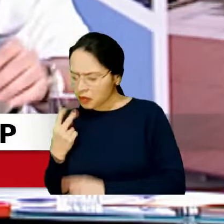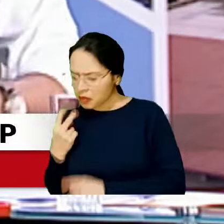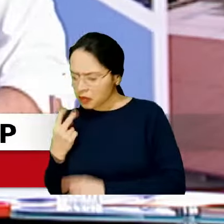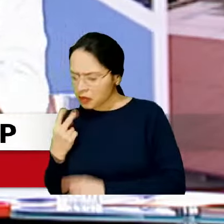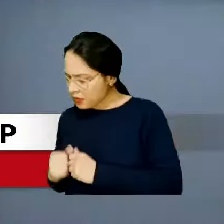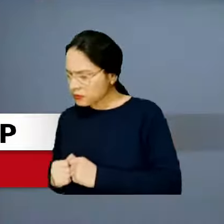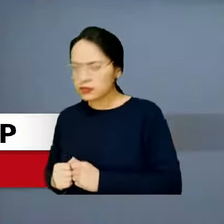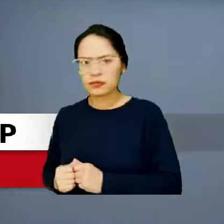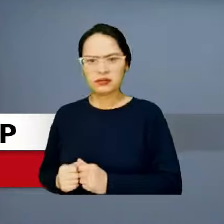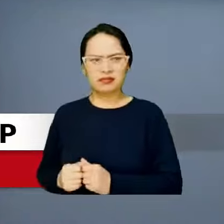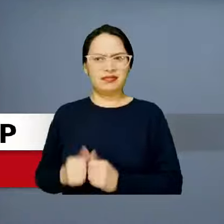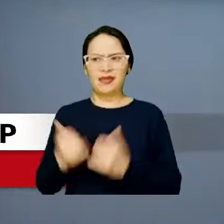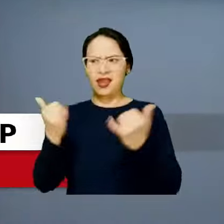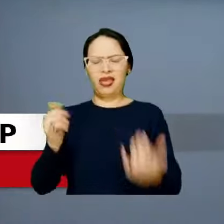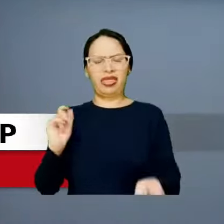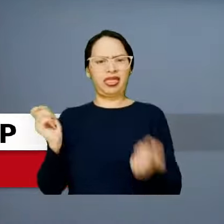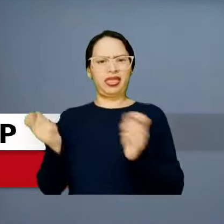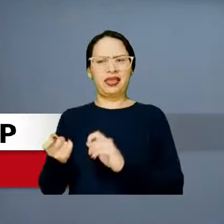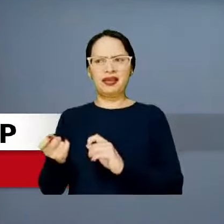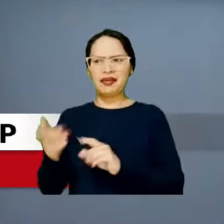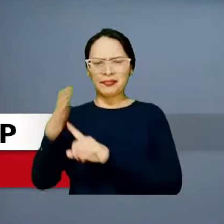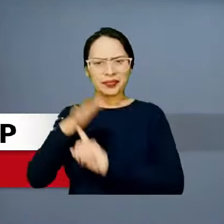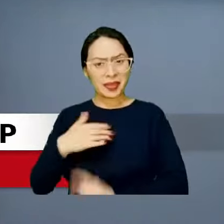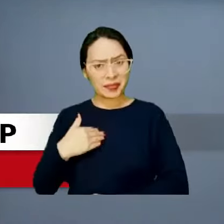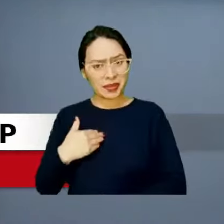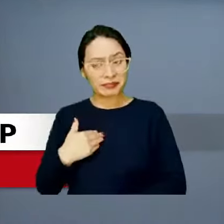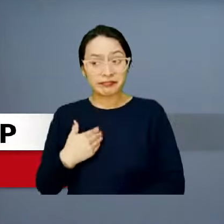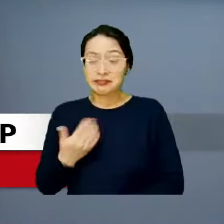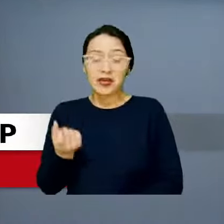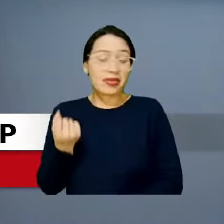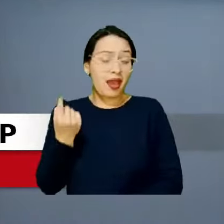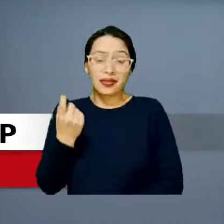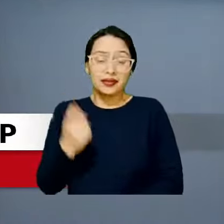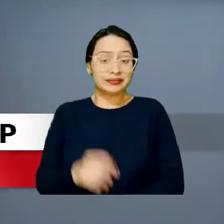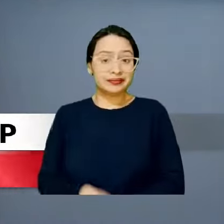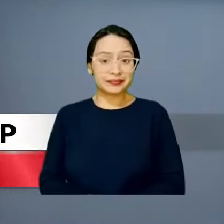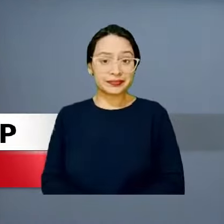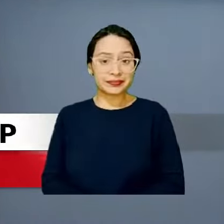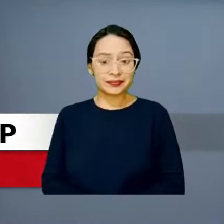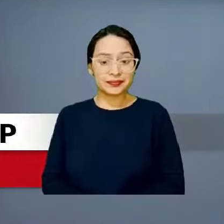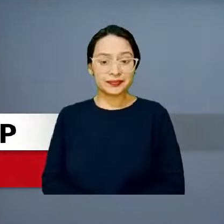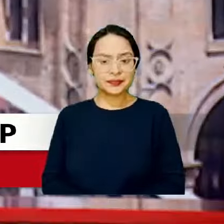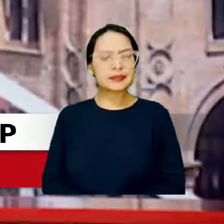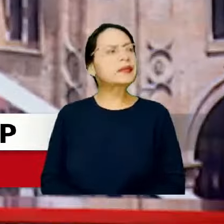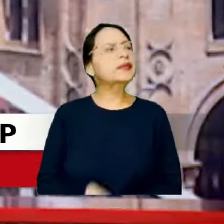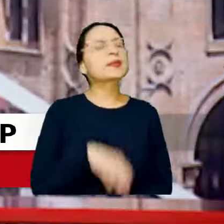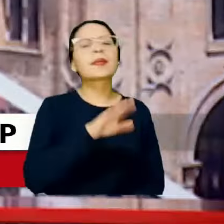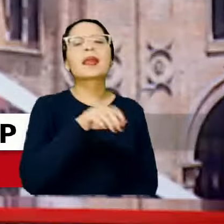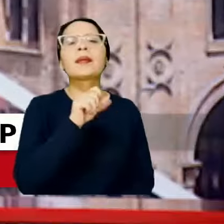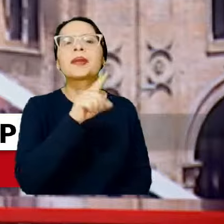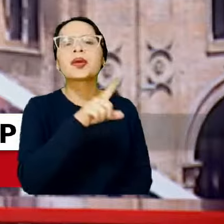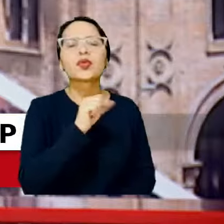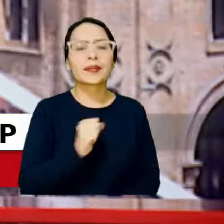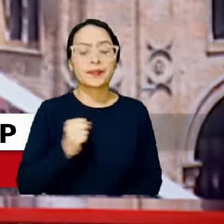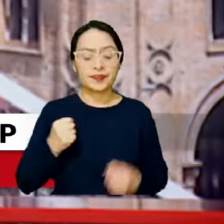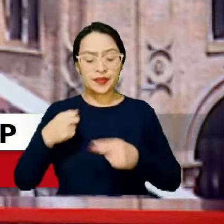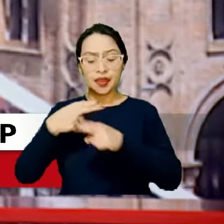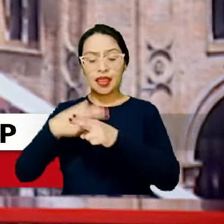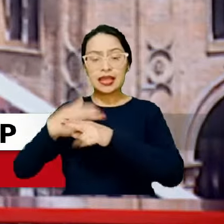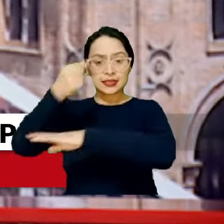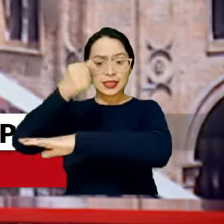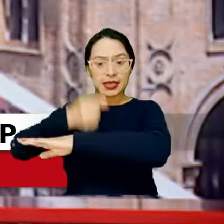sinceramente. Volviendo al caso del MOVP, ¿qué determinación va a tomar también el exgerente del MOV en su caso, actual asambleísta por la provincia